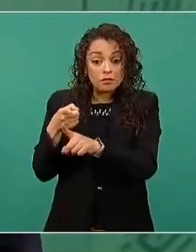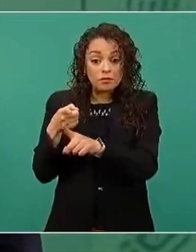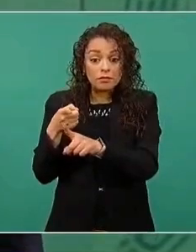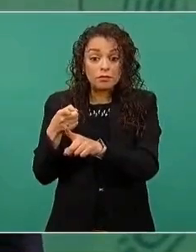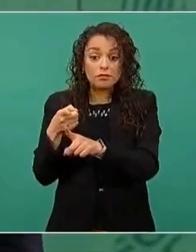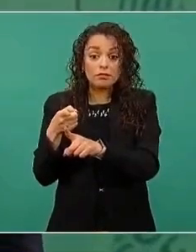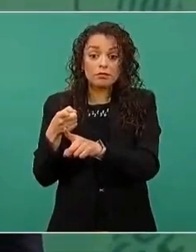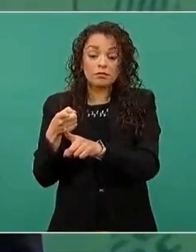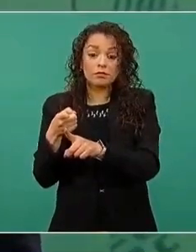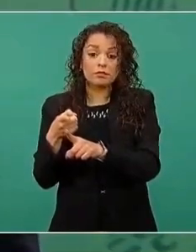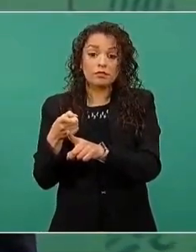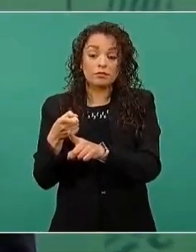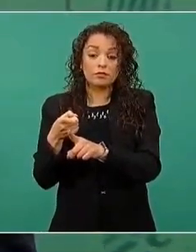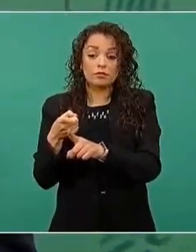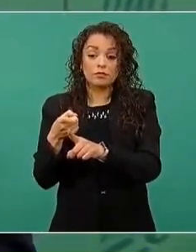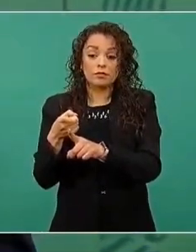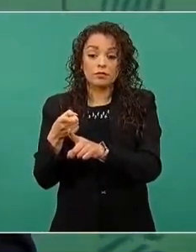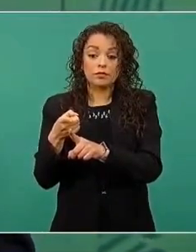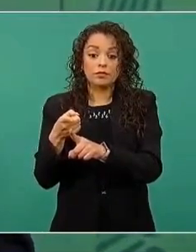como